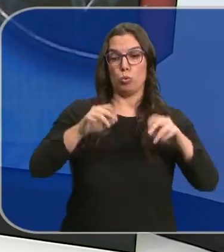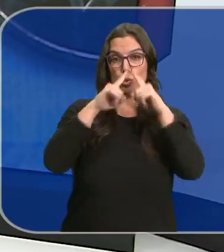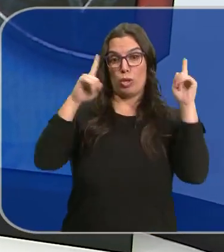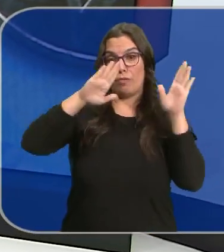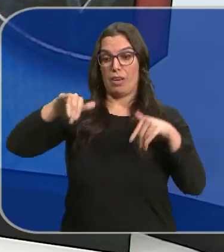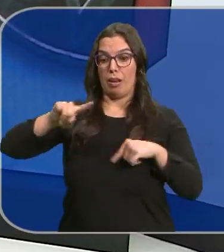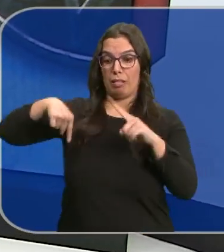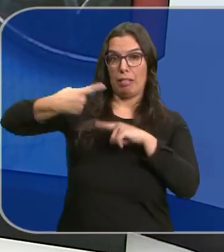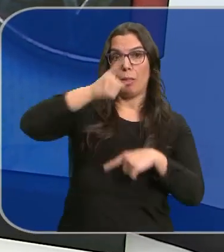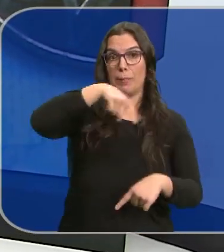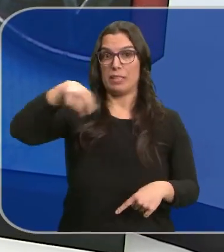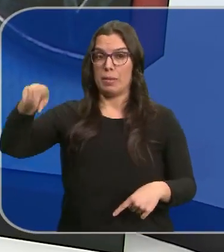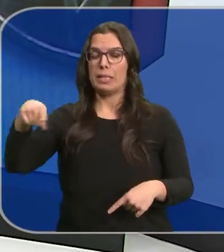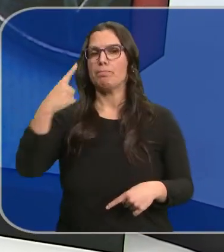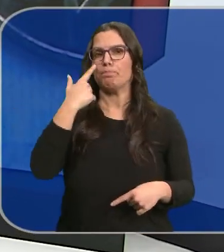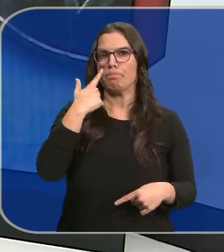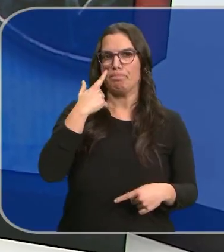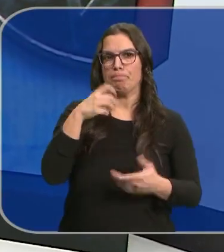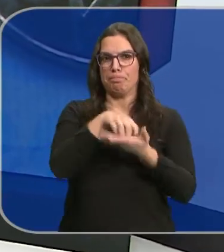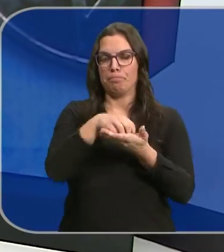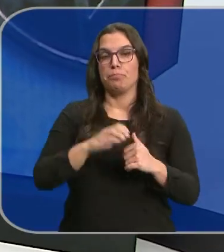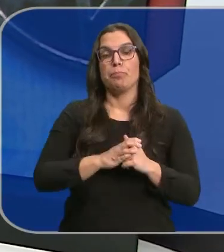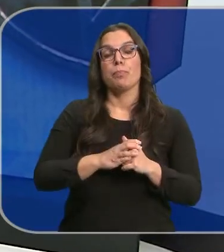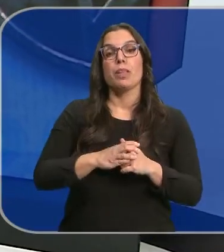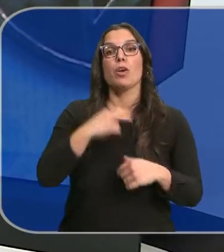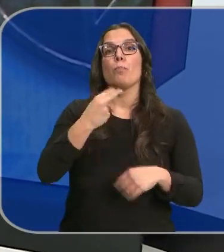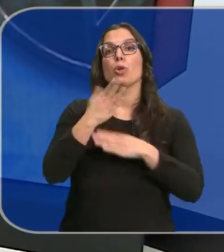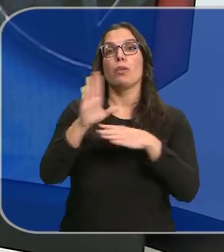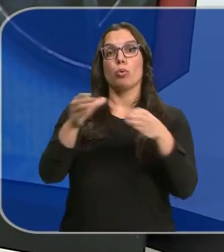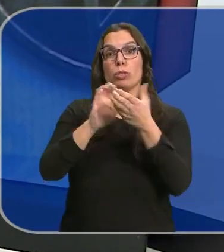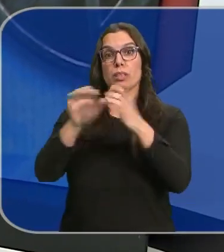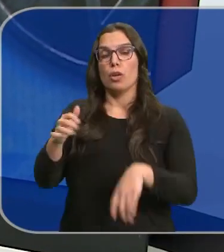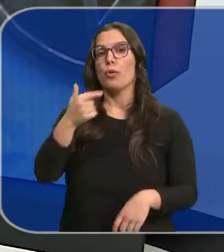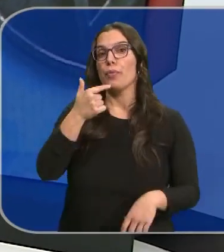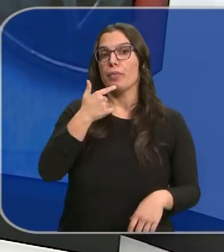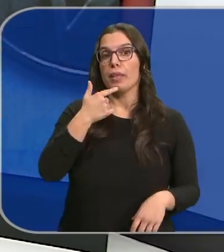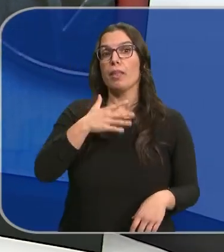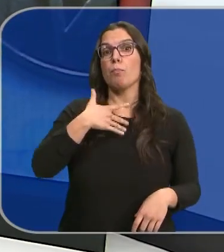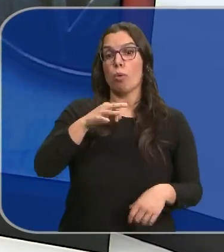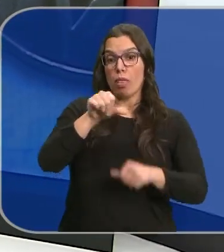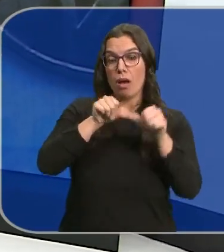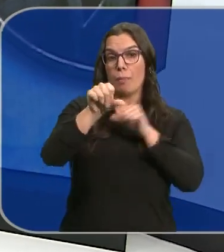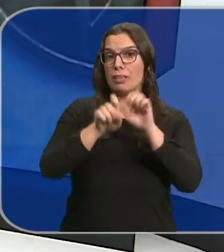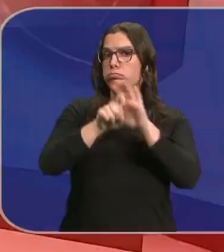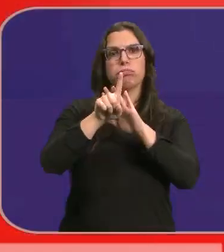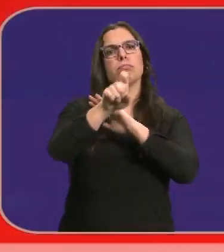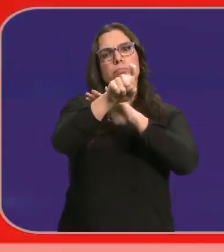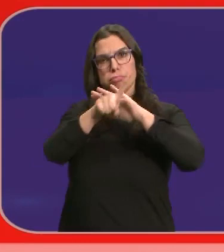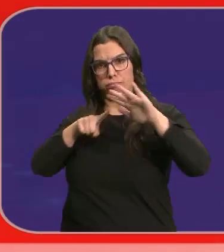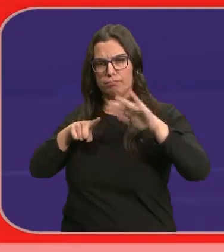meses que vienen serán sinuosos. Fernández Carriedo no descarta un escenario de recesión.